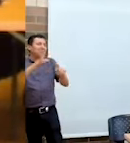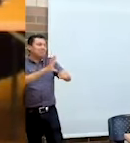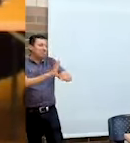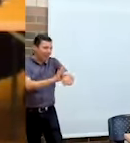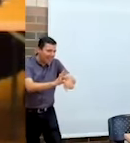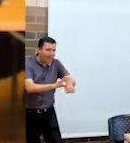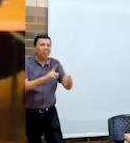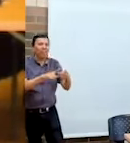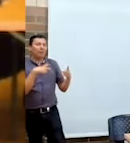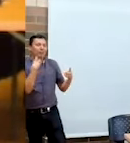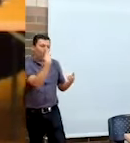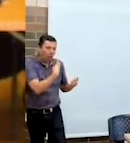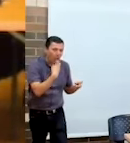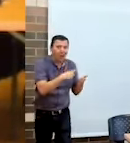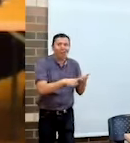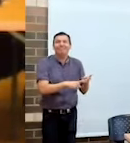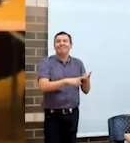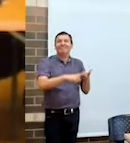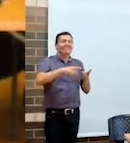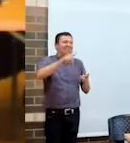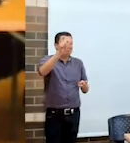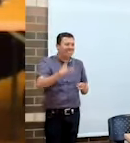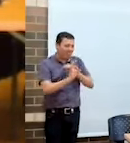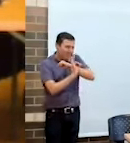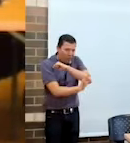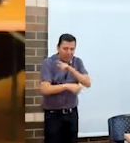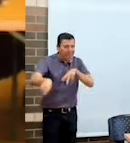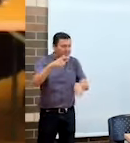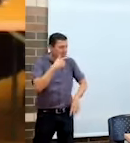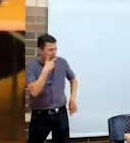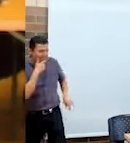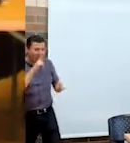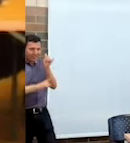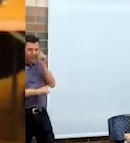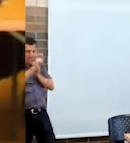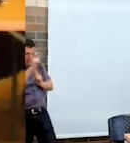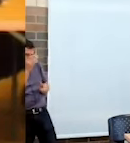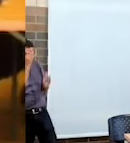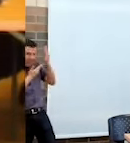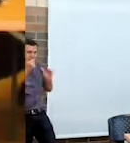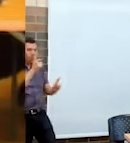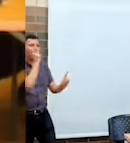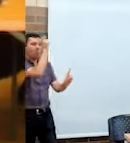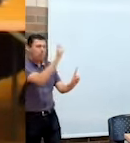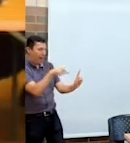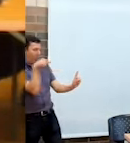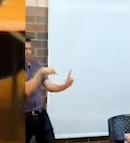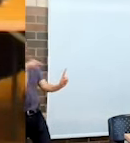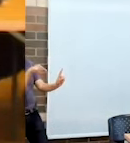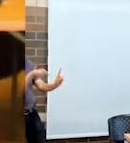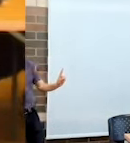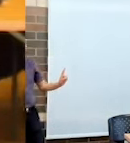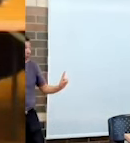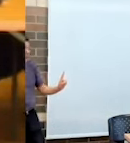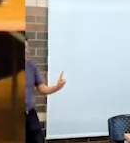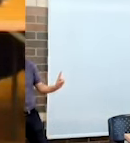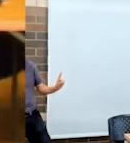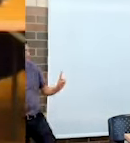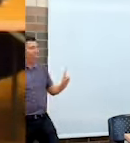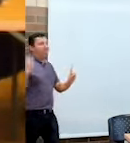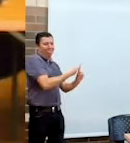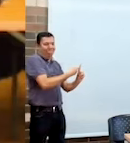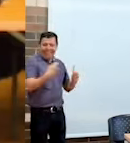eh, los que tienen el conocimiento, desde los fonoaudiólogos, psicólogos, de todas estas, de parte de la ciencia que